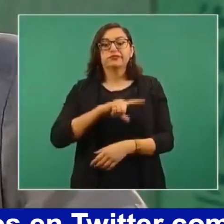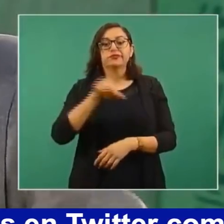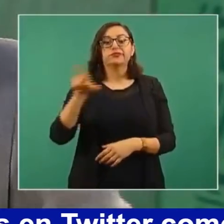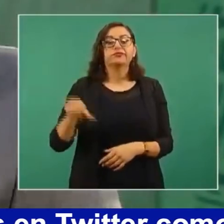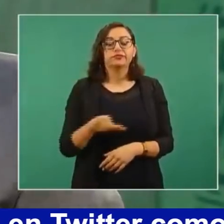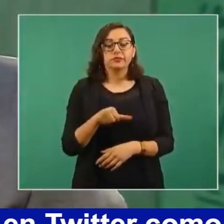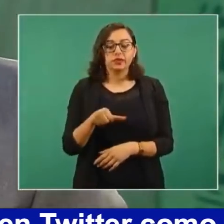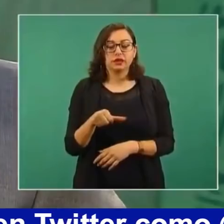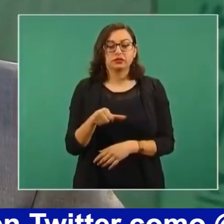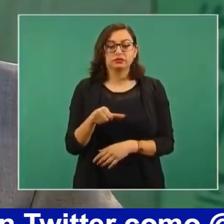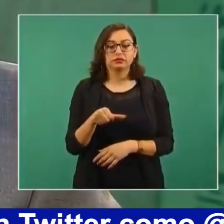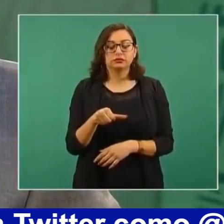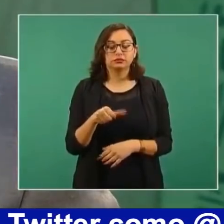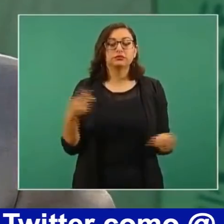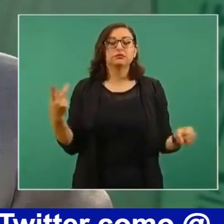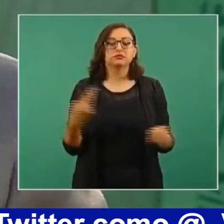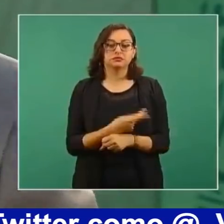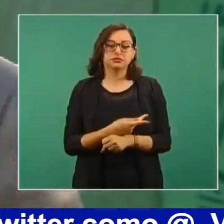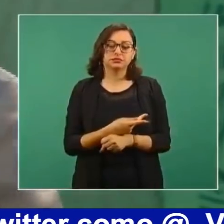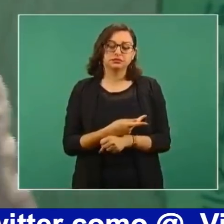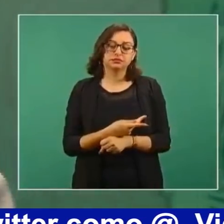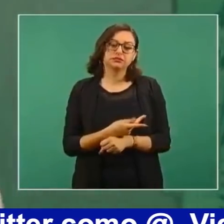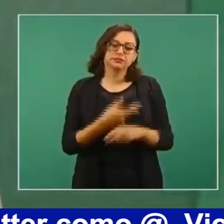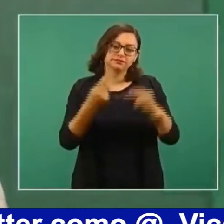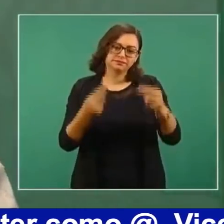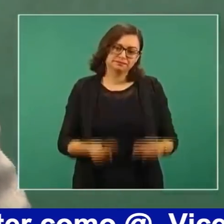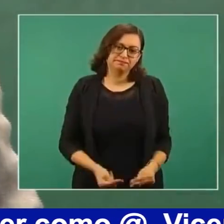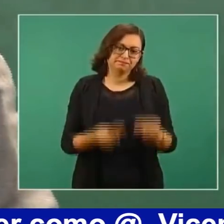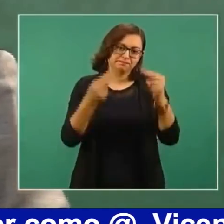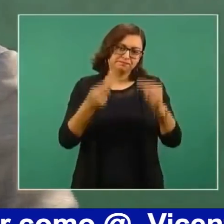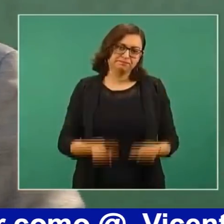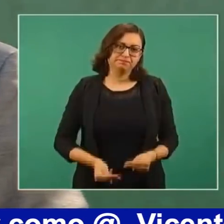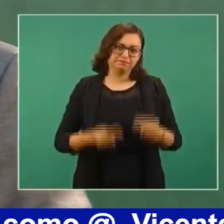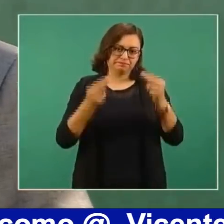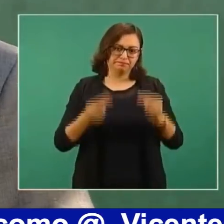para hacer negocios